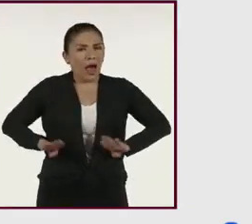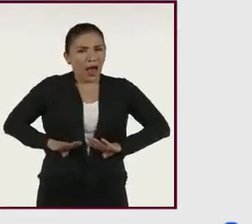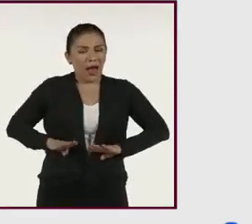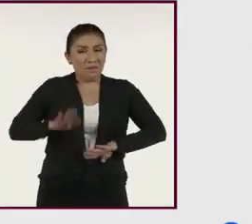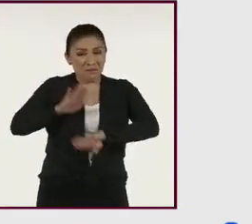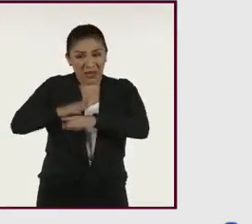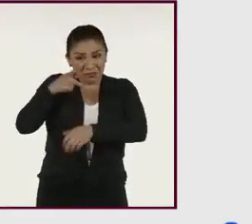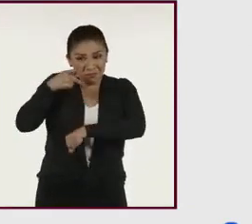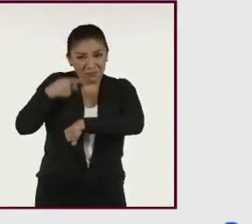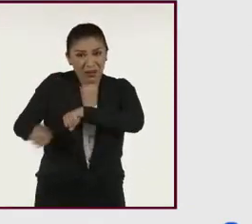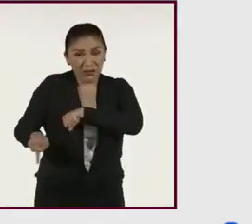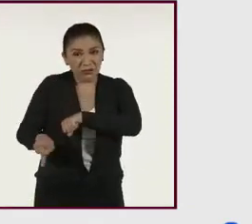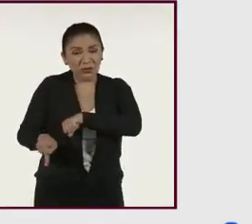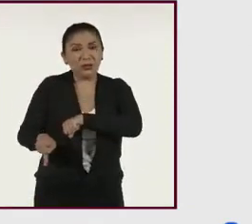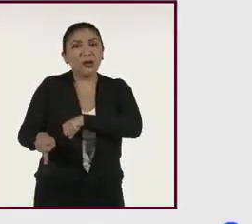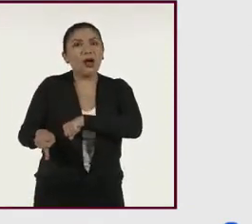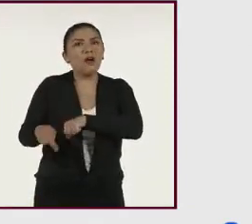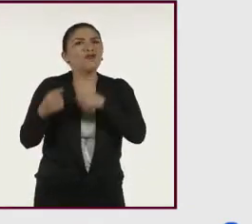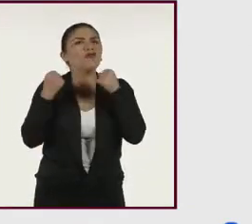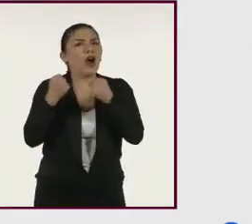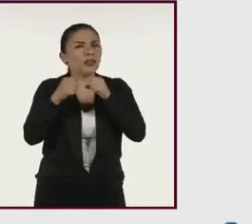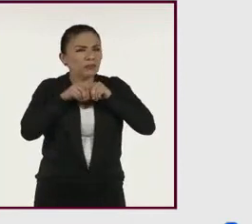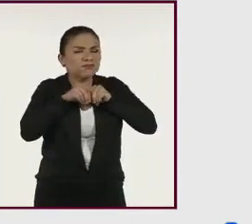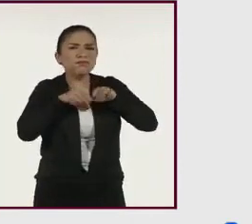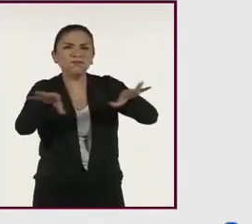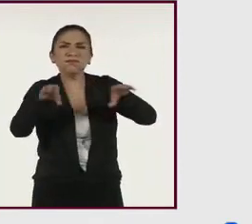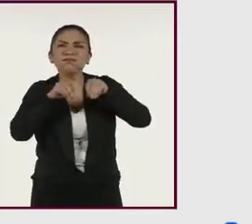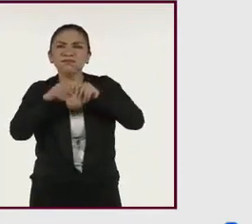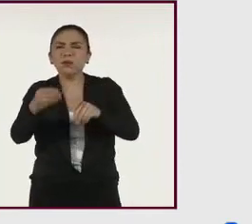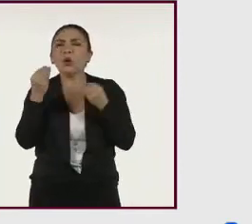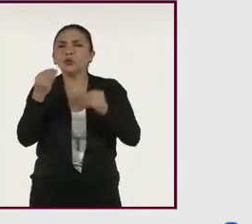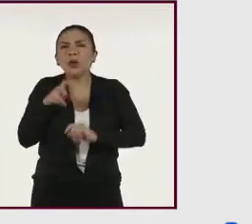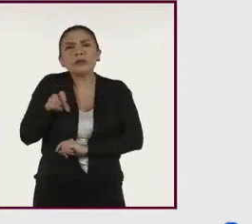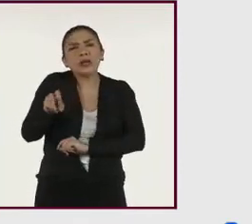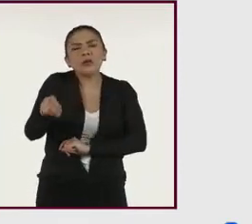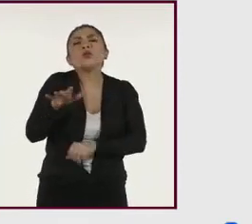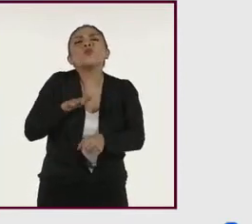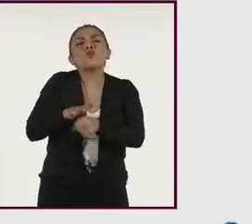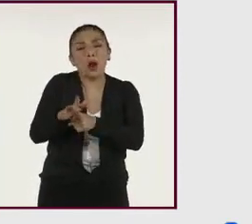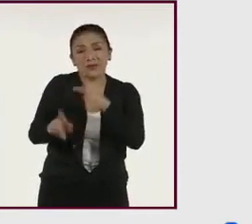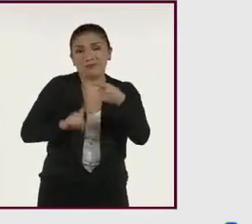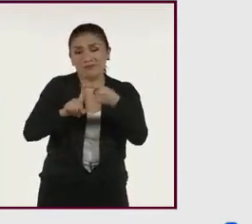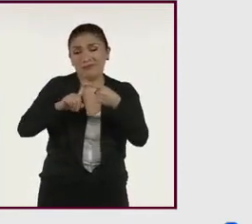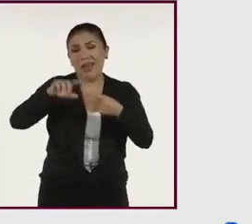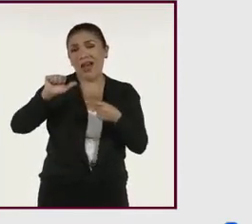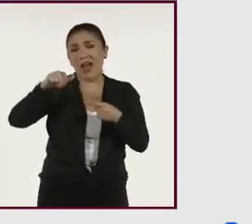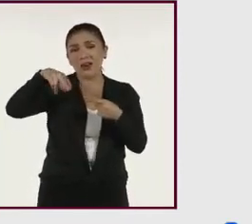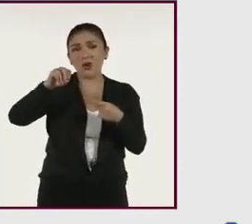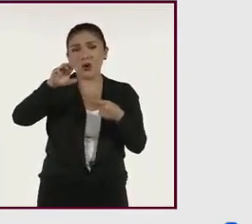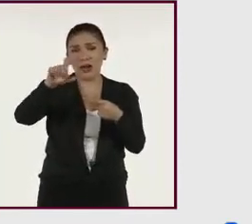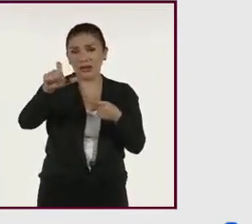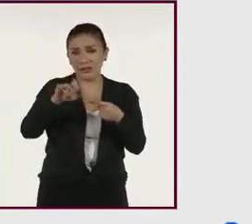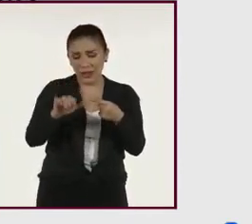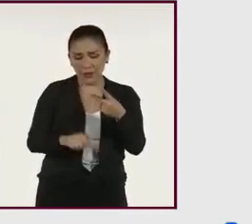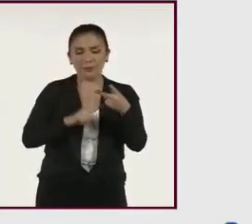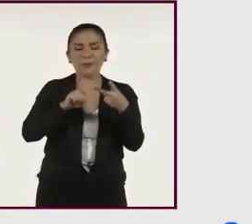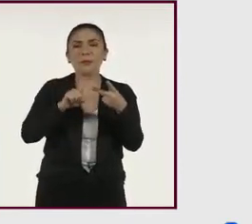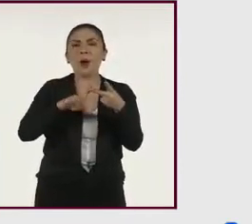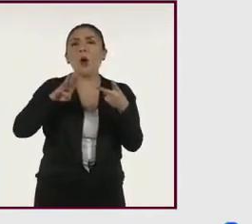riesgo de mayor impacto o repercusión? Anorexia,